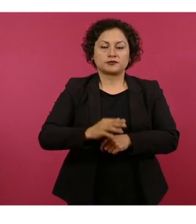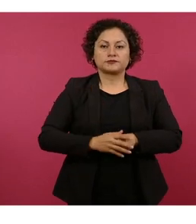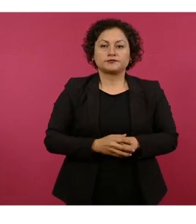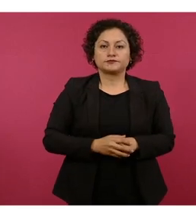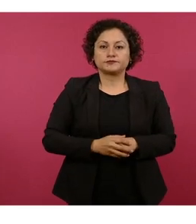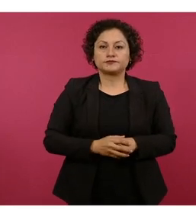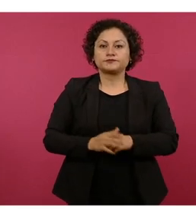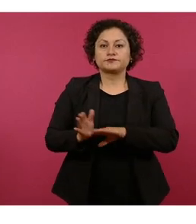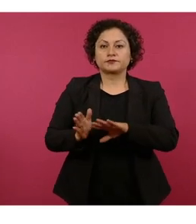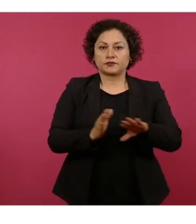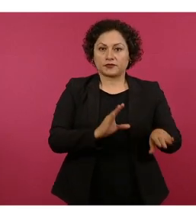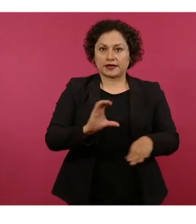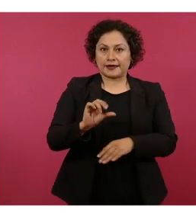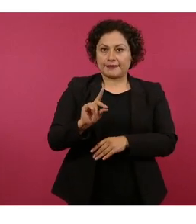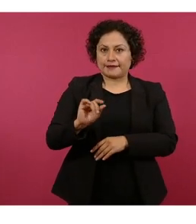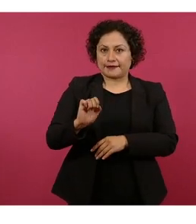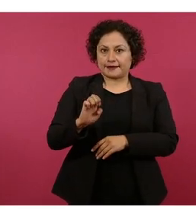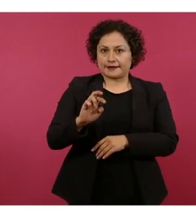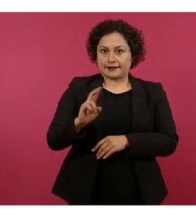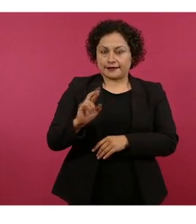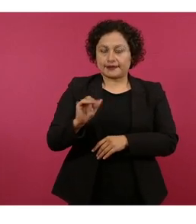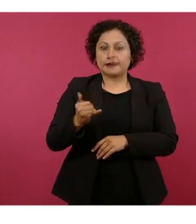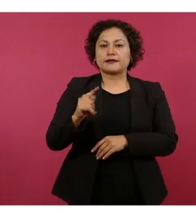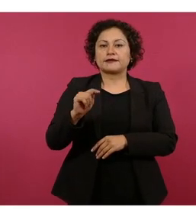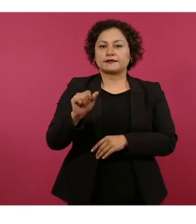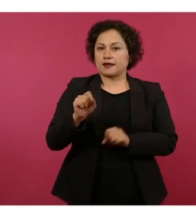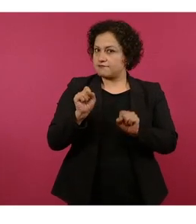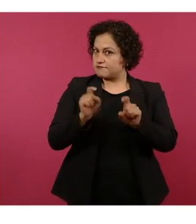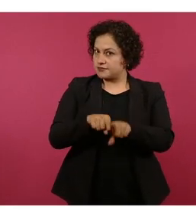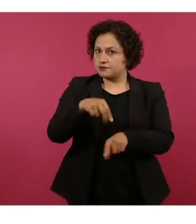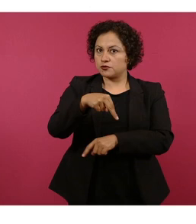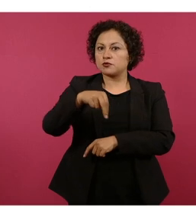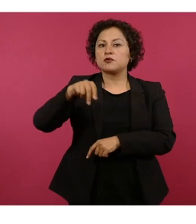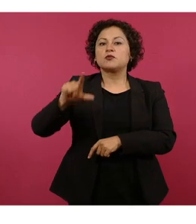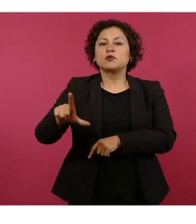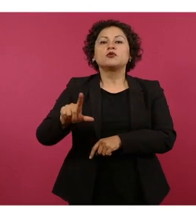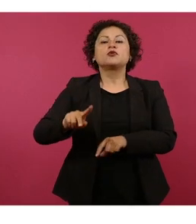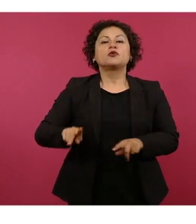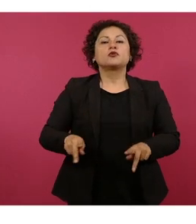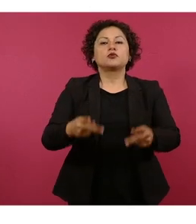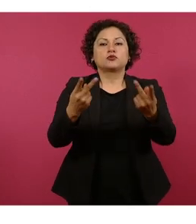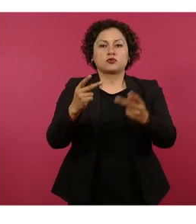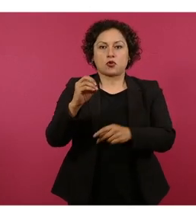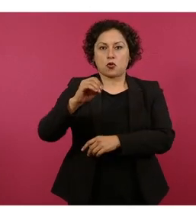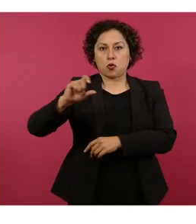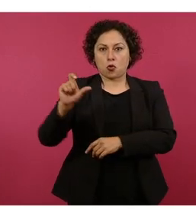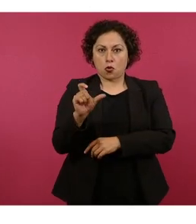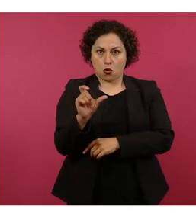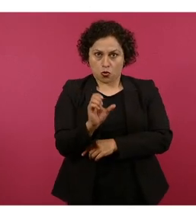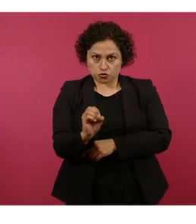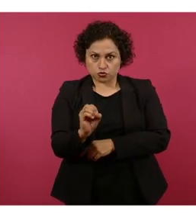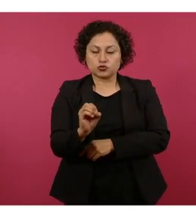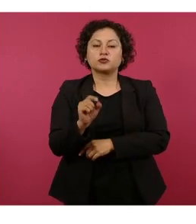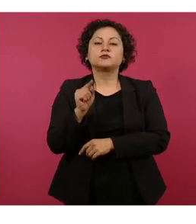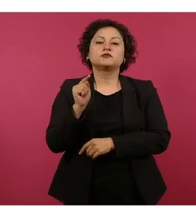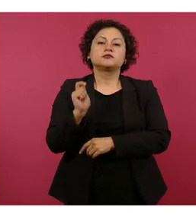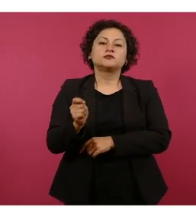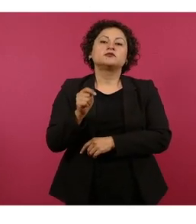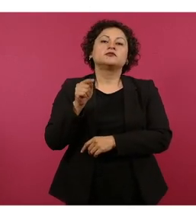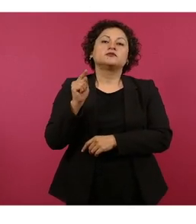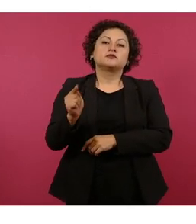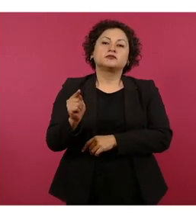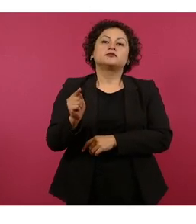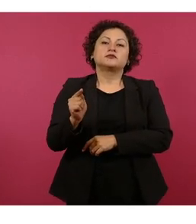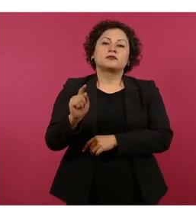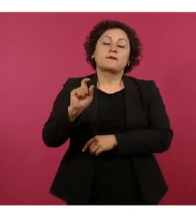en cadereita también allí en el estado de Nuevo León nos encontramos con oxogas con el litro de Premium a